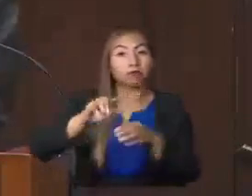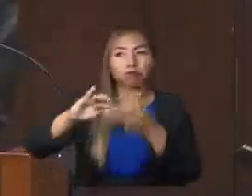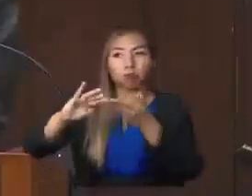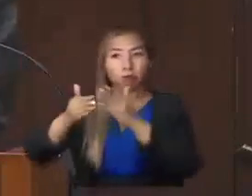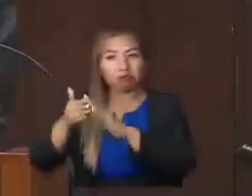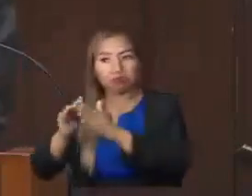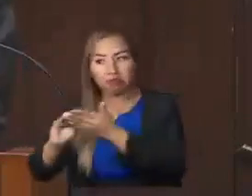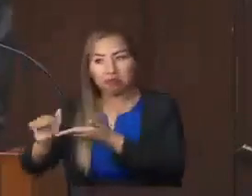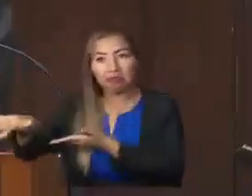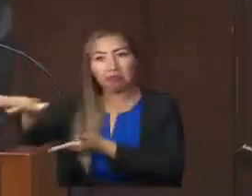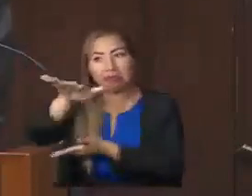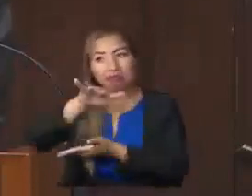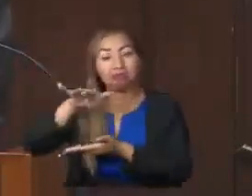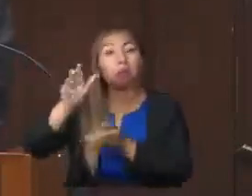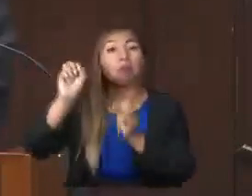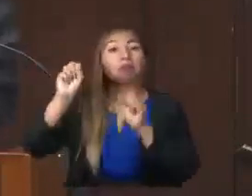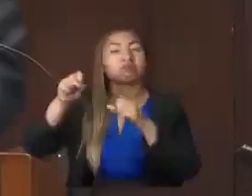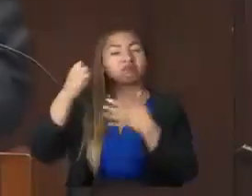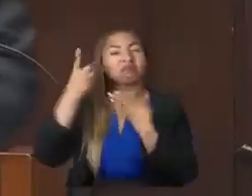comprendiendo